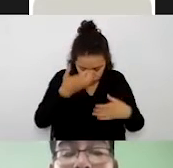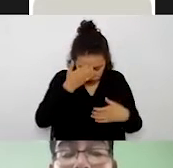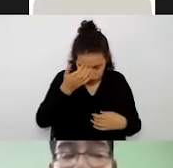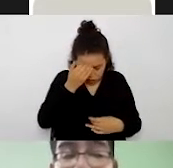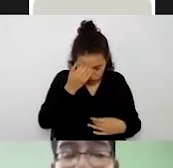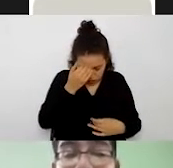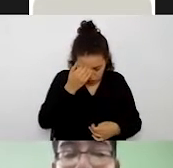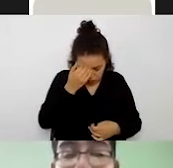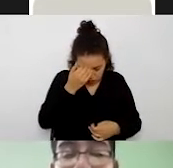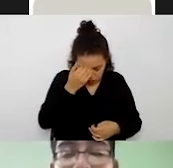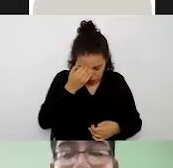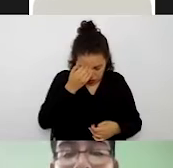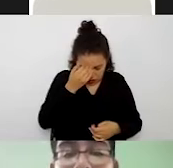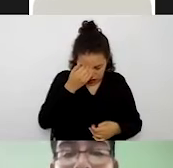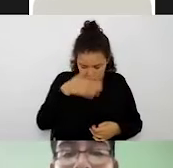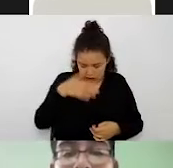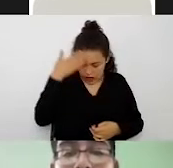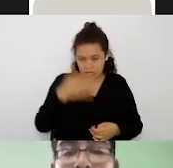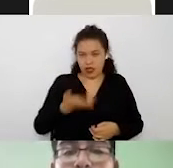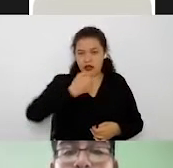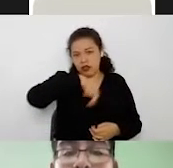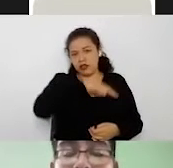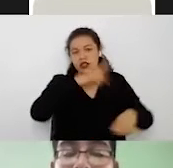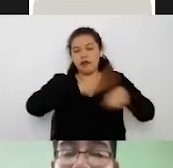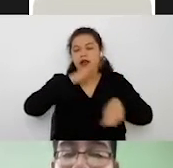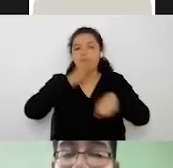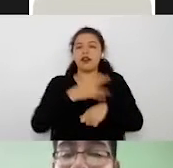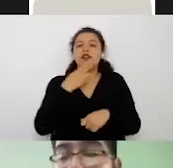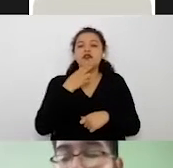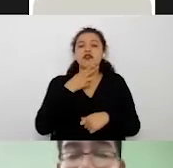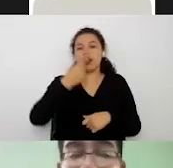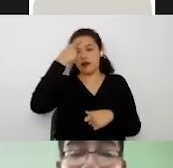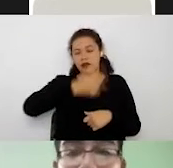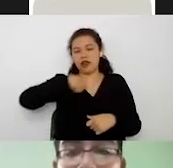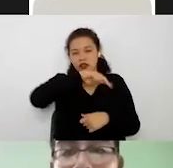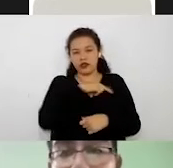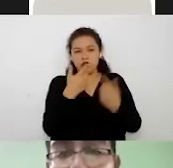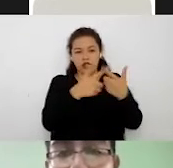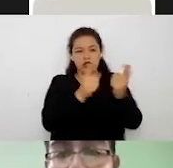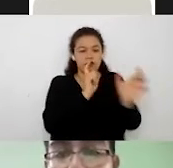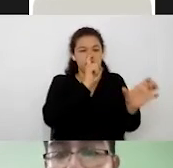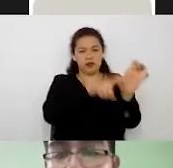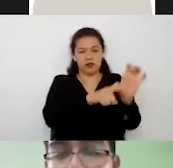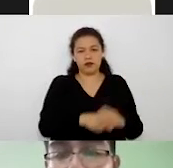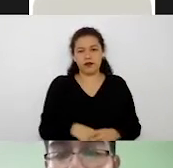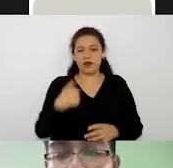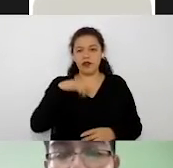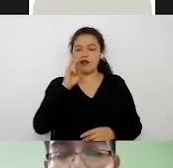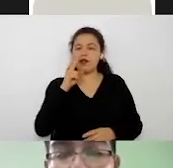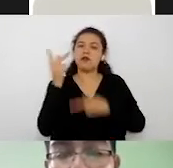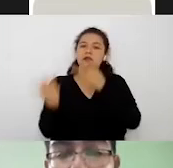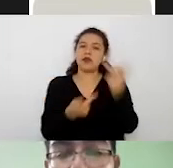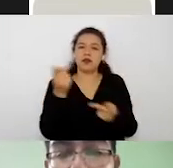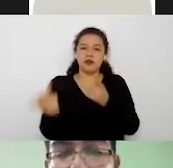saber para qué es lo que podríamos ser más útiles si es que decidimos integrarnos en una brigada. Vi por aquí que me estaban haciendo